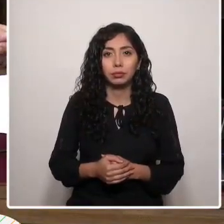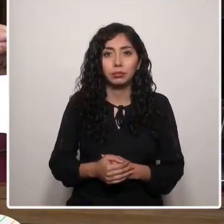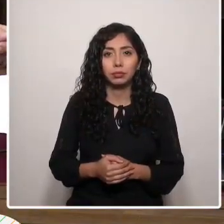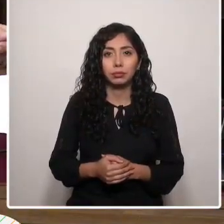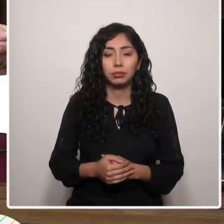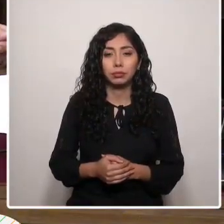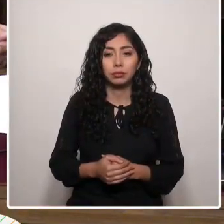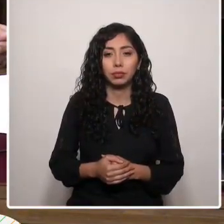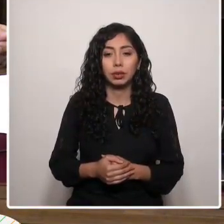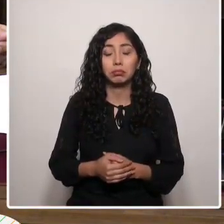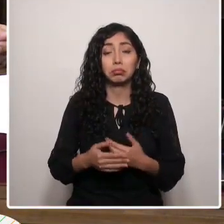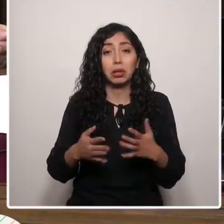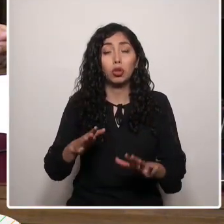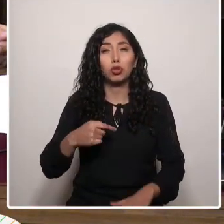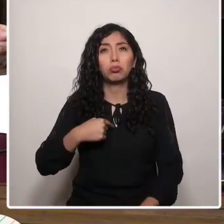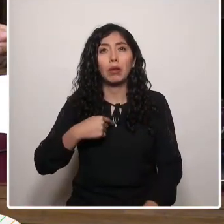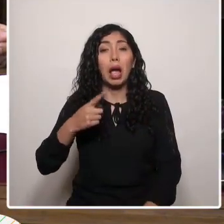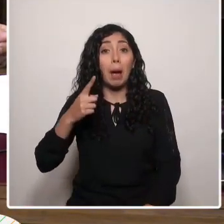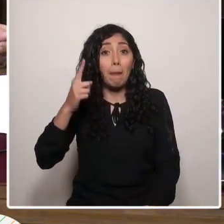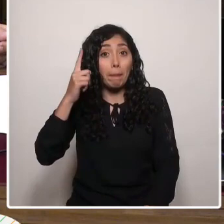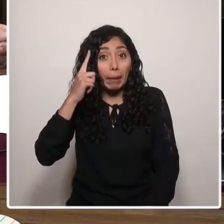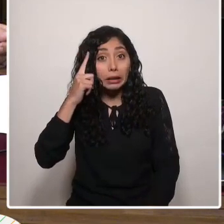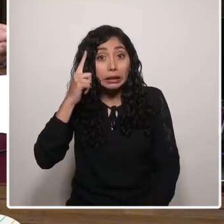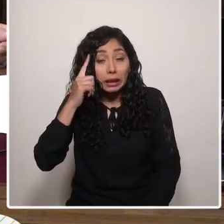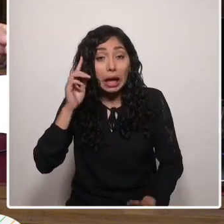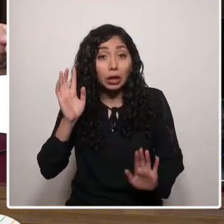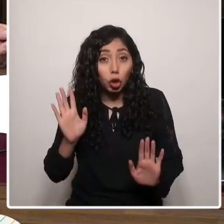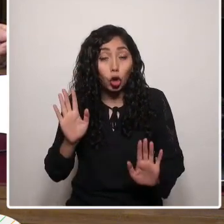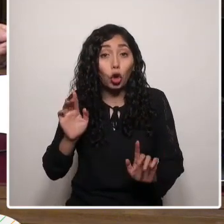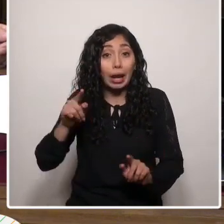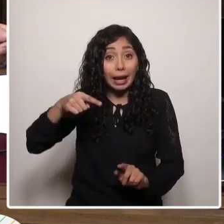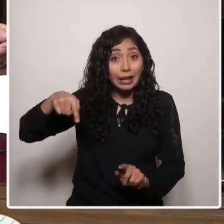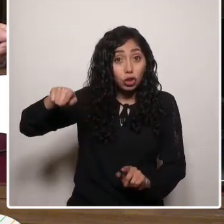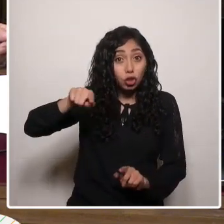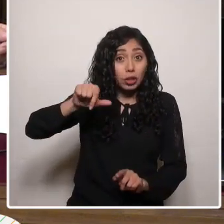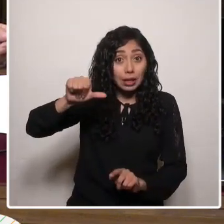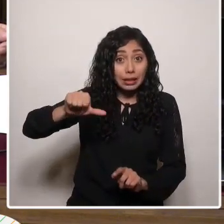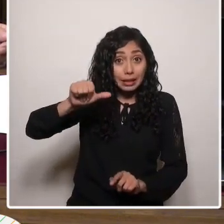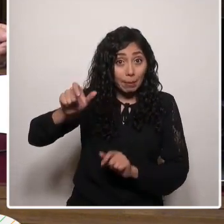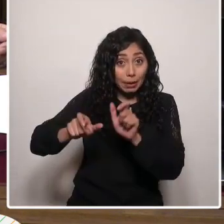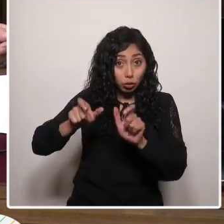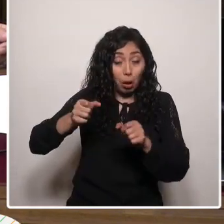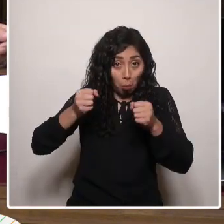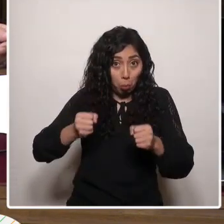A ver, pensando en voz alta, esos 16 podrían estar aquí,